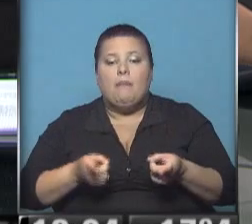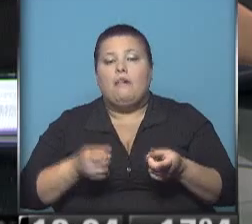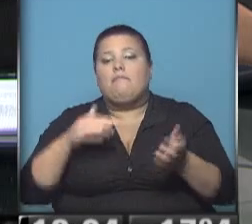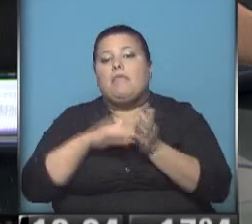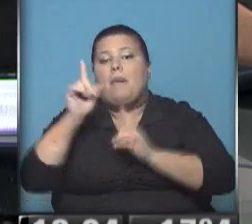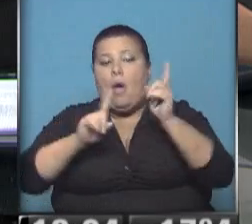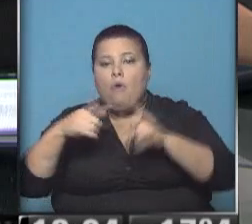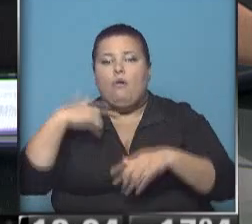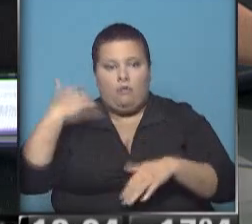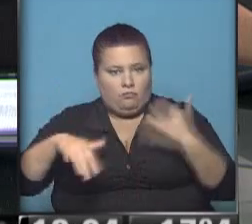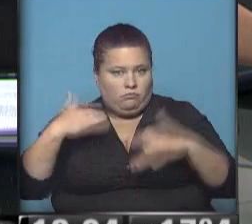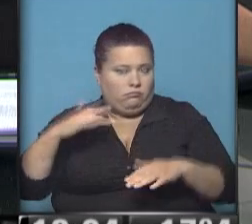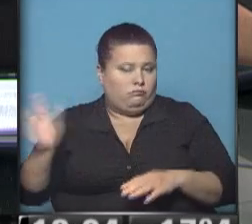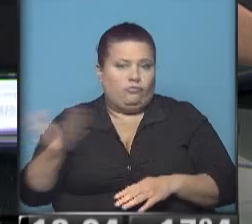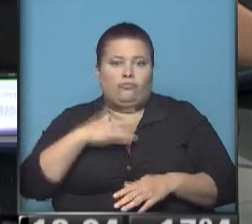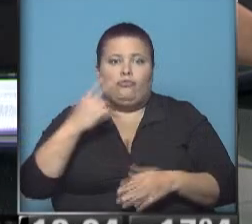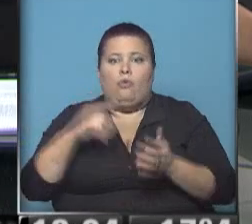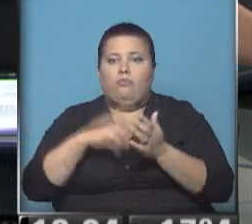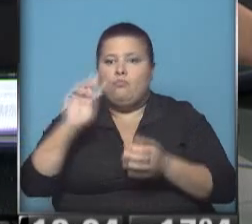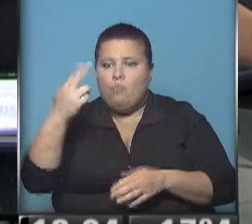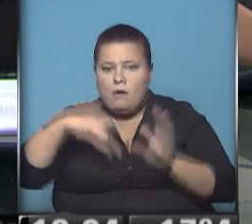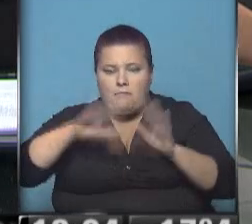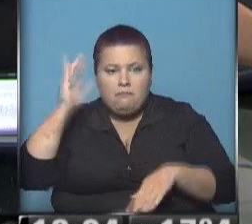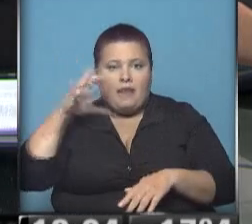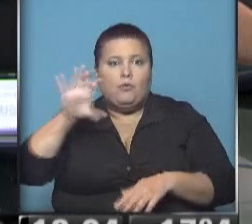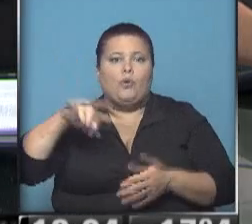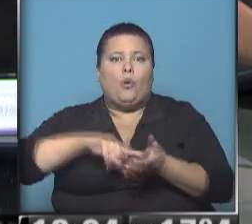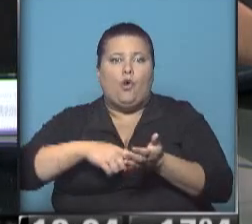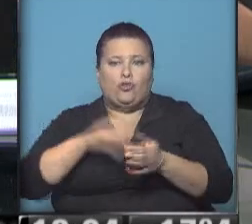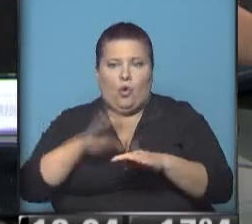superaría ampliamente todos los índices de mortalidad infantil en la provincia de Buenos Aires.